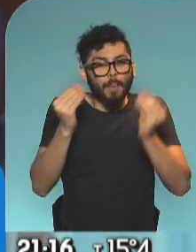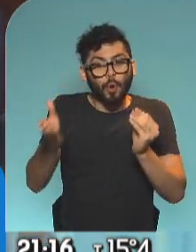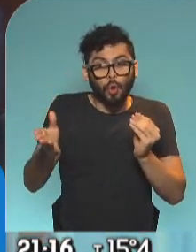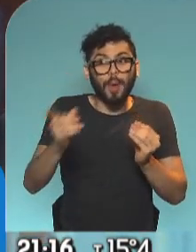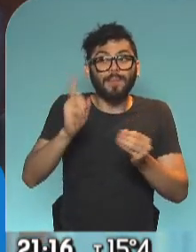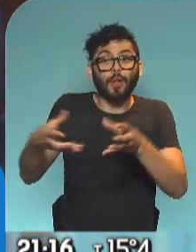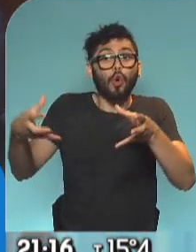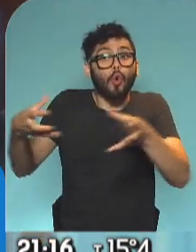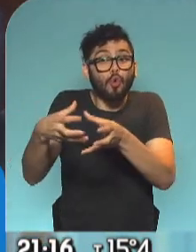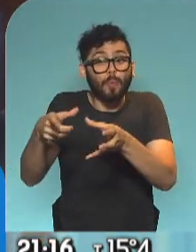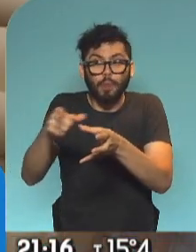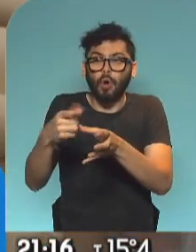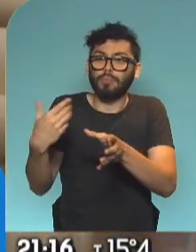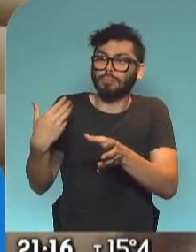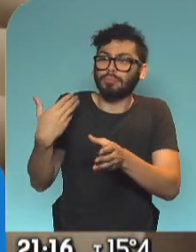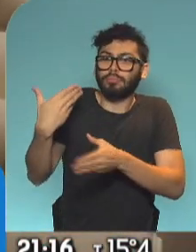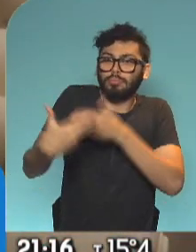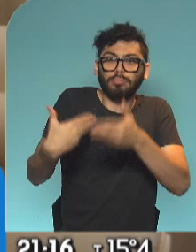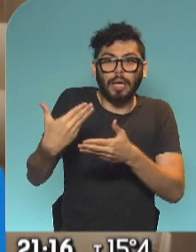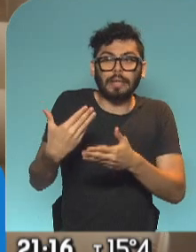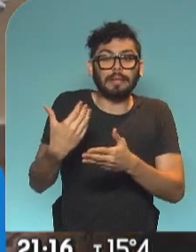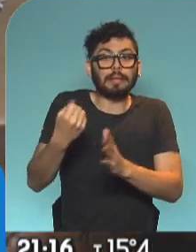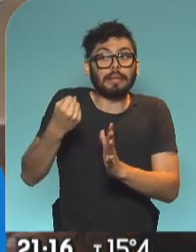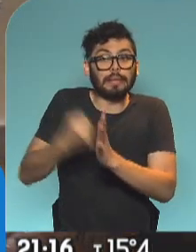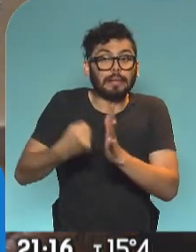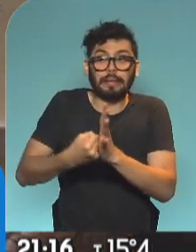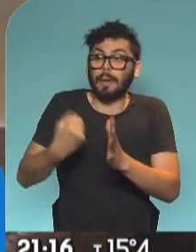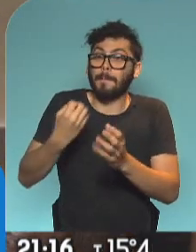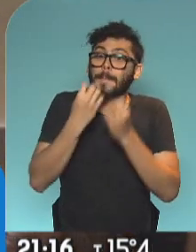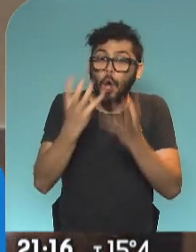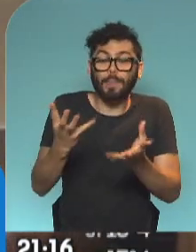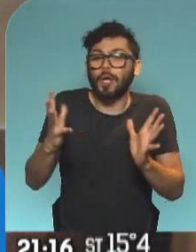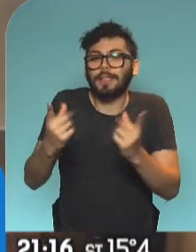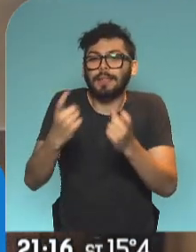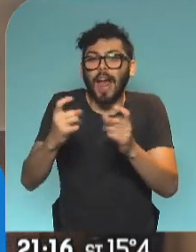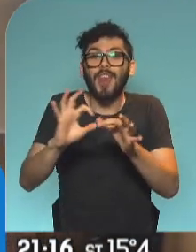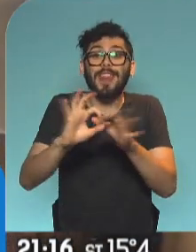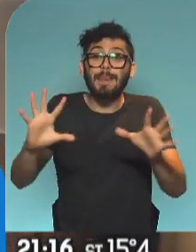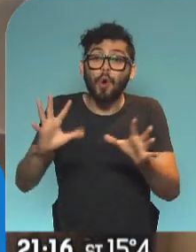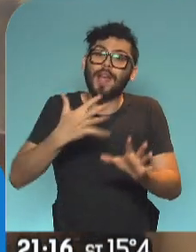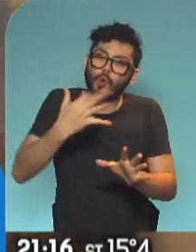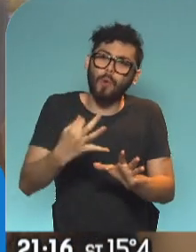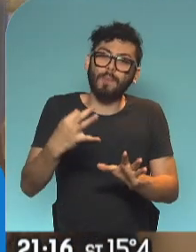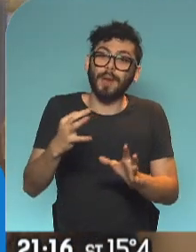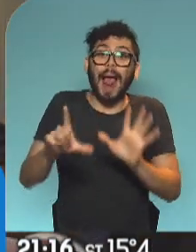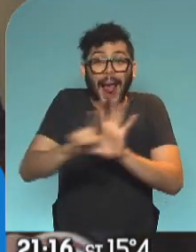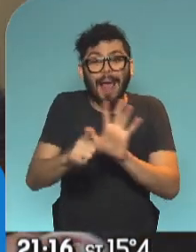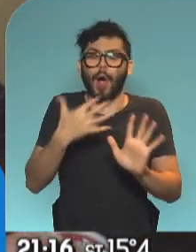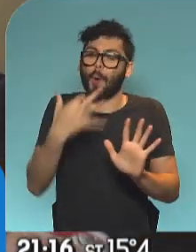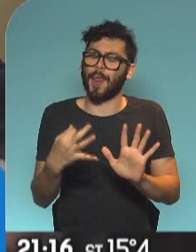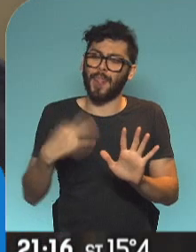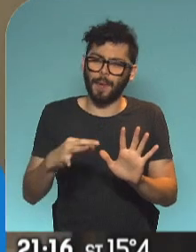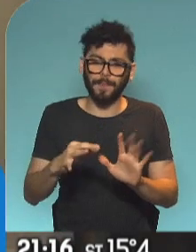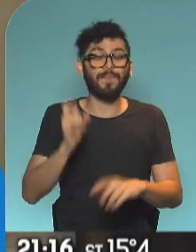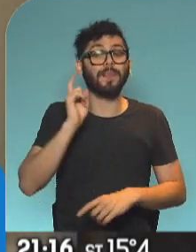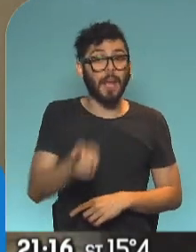sus reivindicaciones, pero debe hacerlo en el marco de la democracia y en el cumplimiento de la ley. También subrayó que tuvo con el presidente